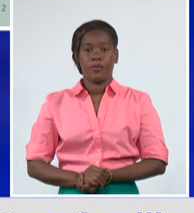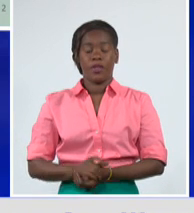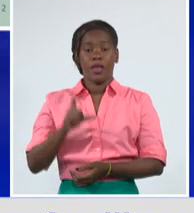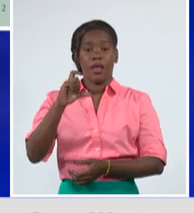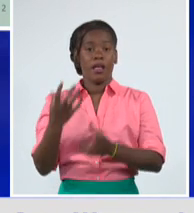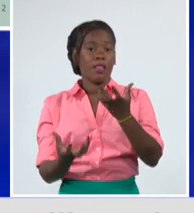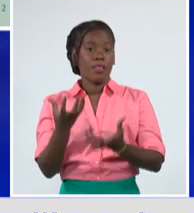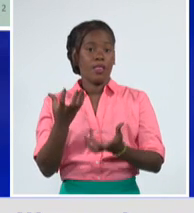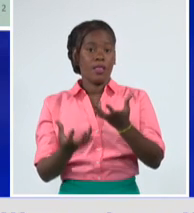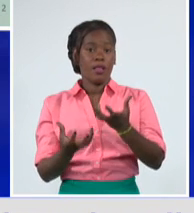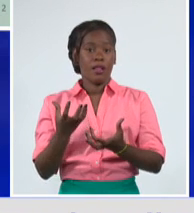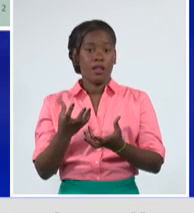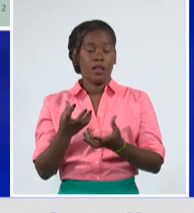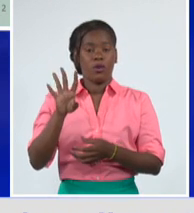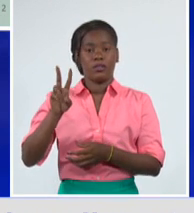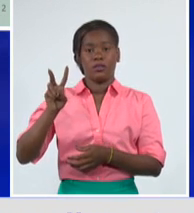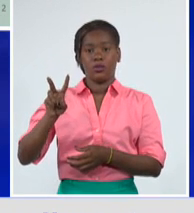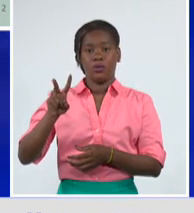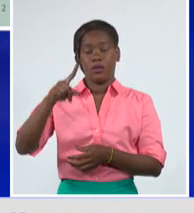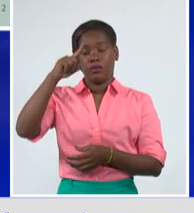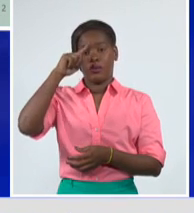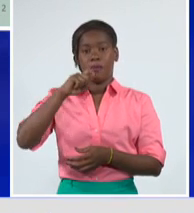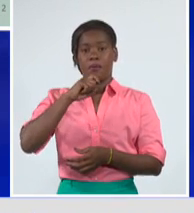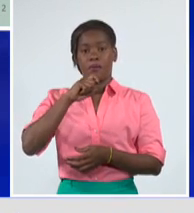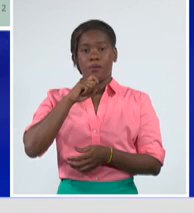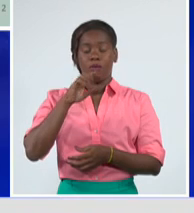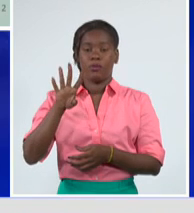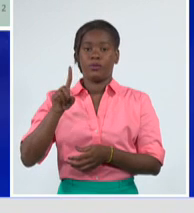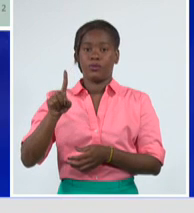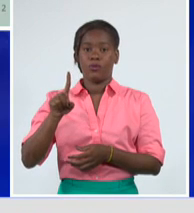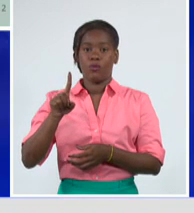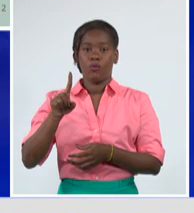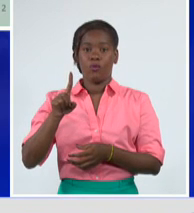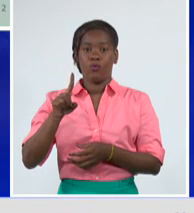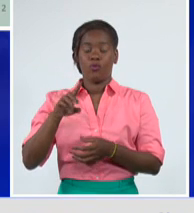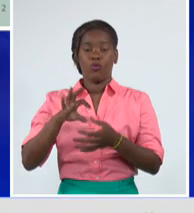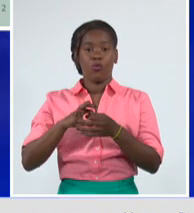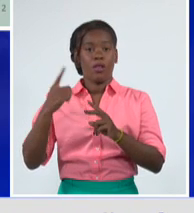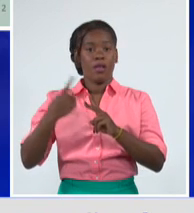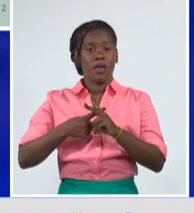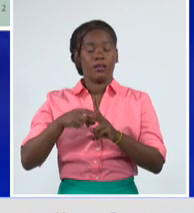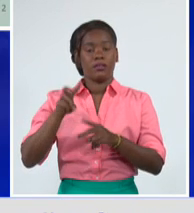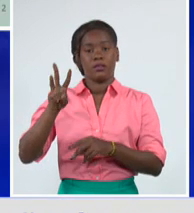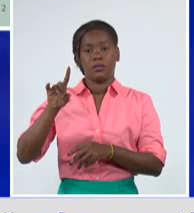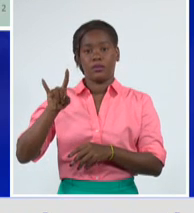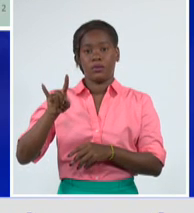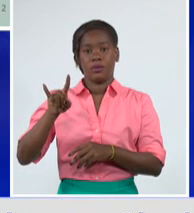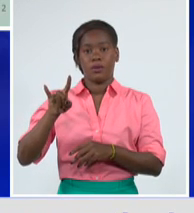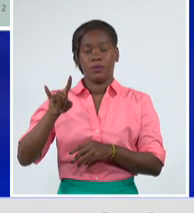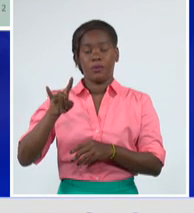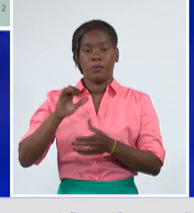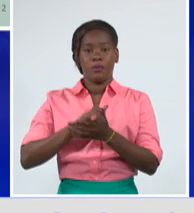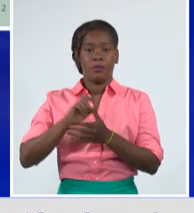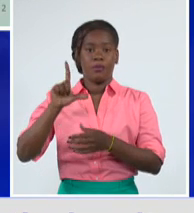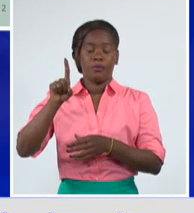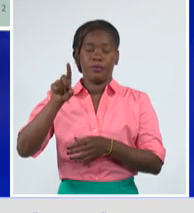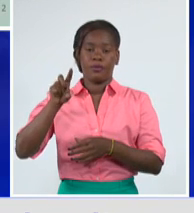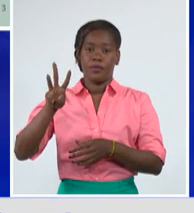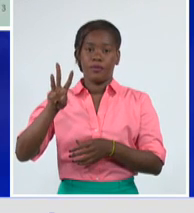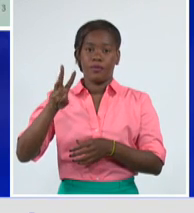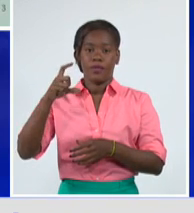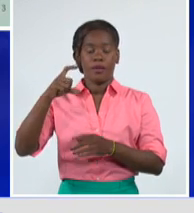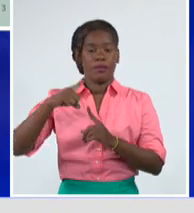San Antonio de los Baños 41, Guanajay 39, Mariel 13 y Caimito 8. La